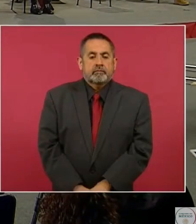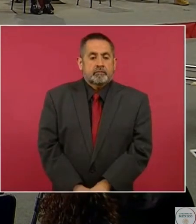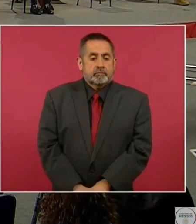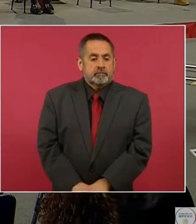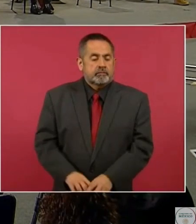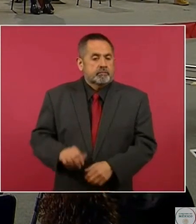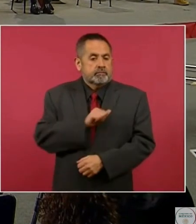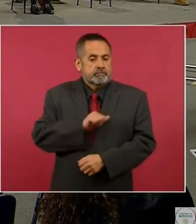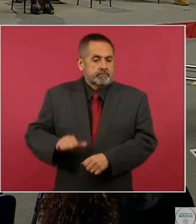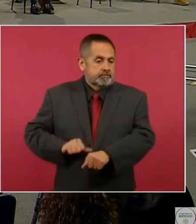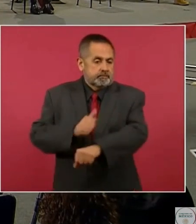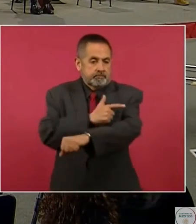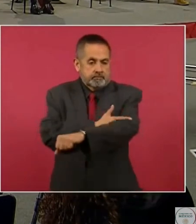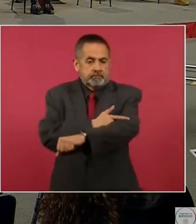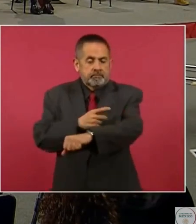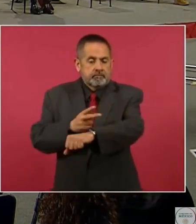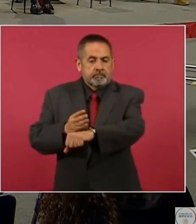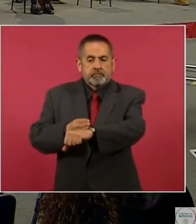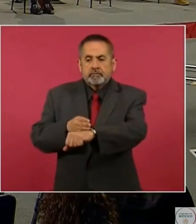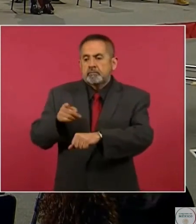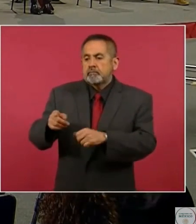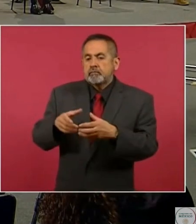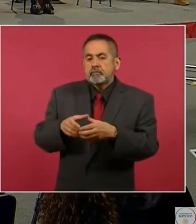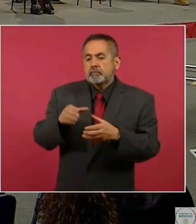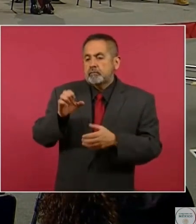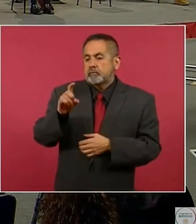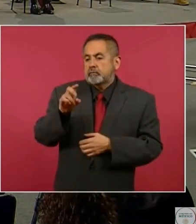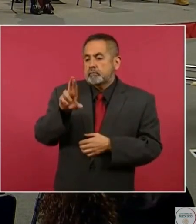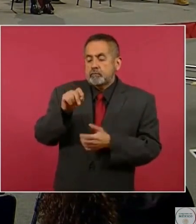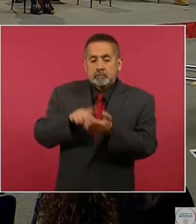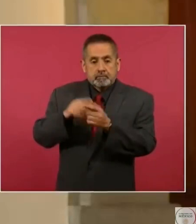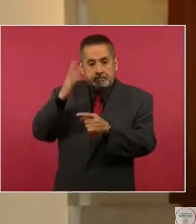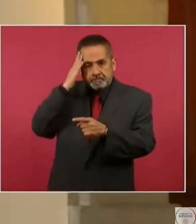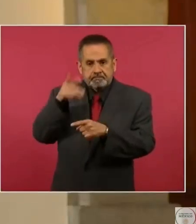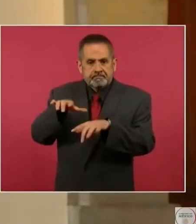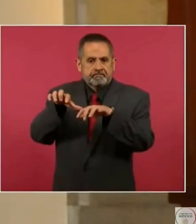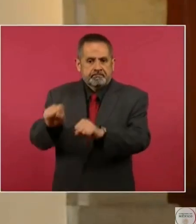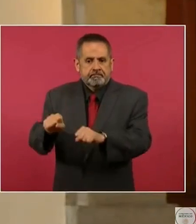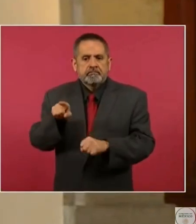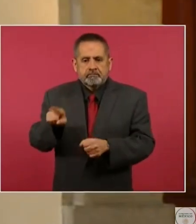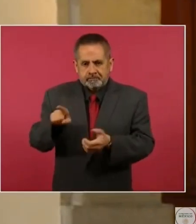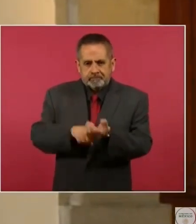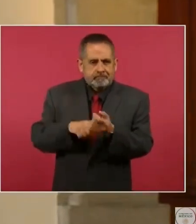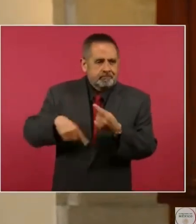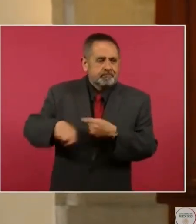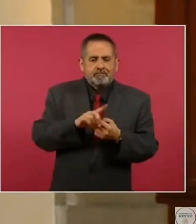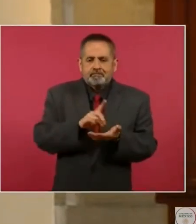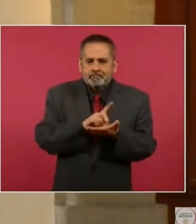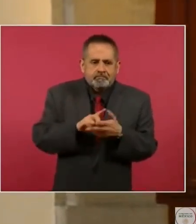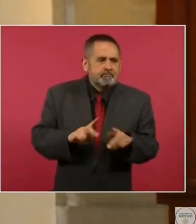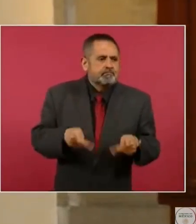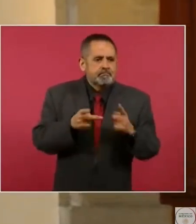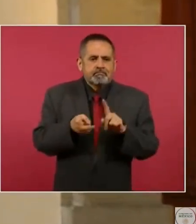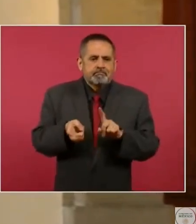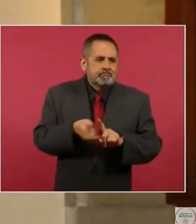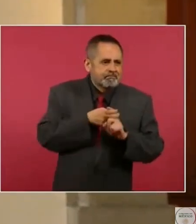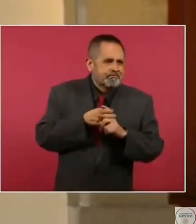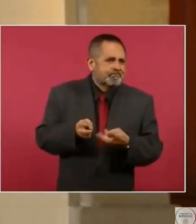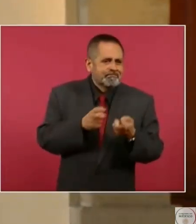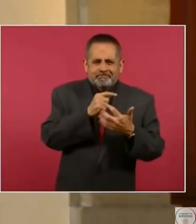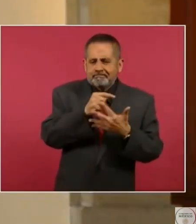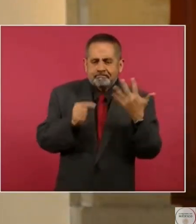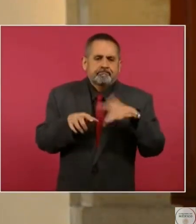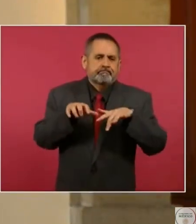Eduardo Ángel es considerado líder de una banda de extorsionadores y traficantes de droga aquí en la alcaldía